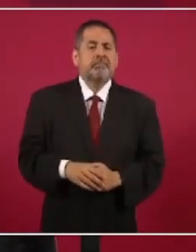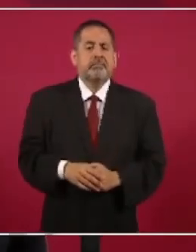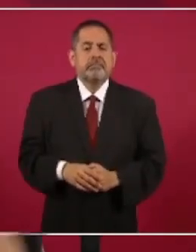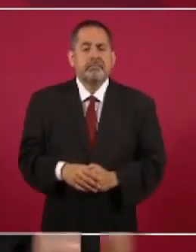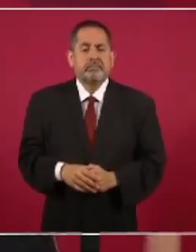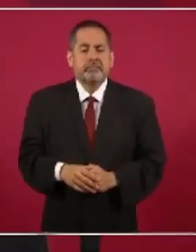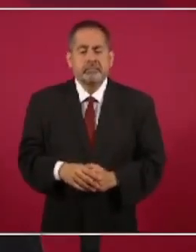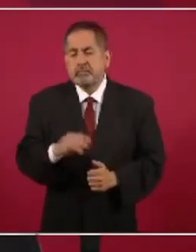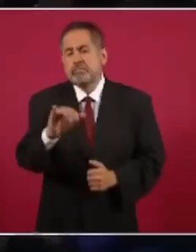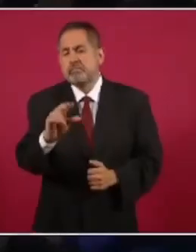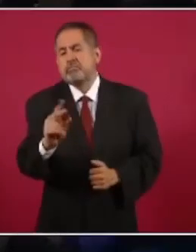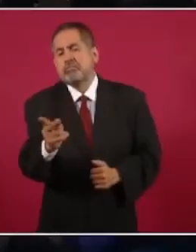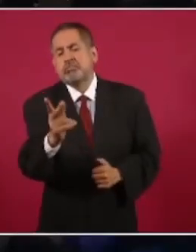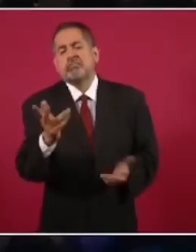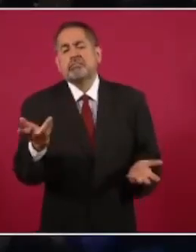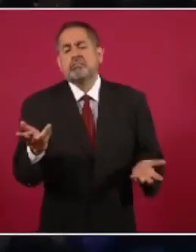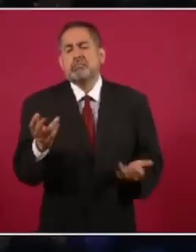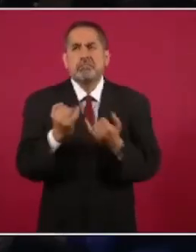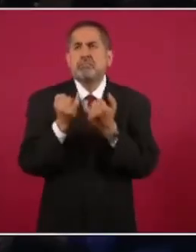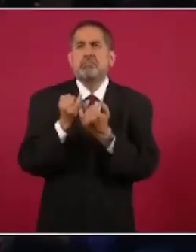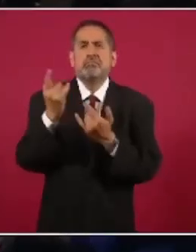¿O no?